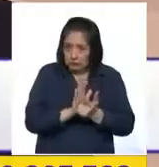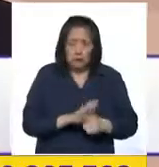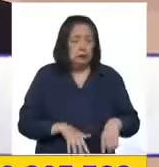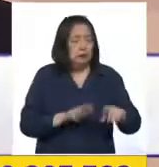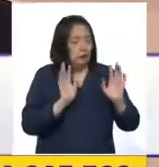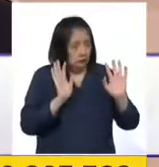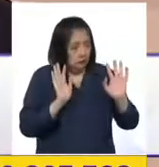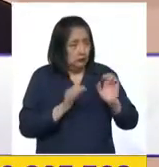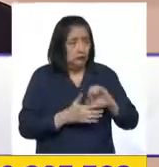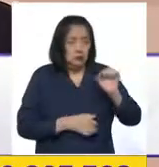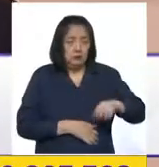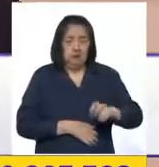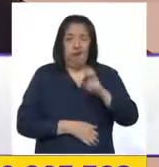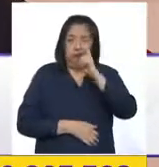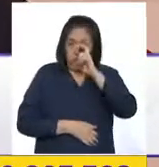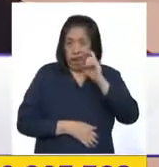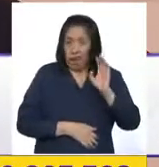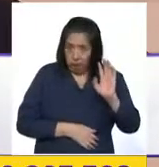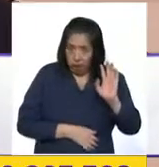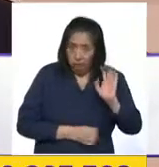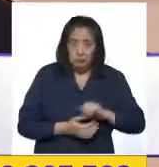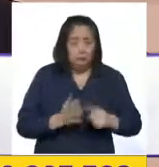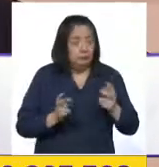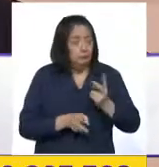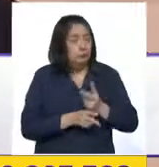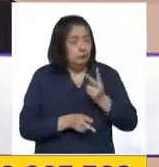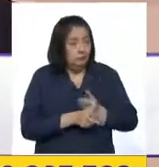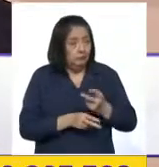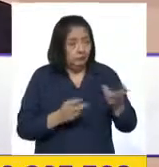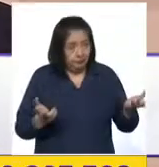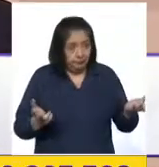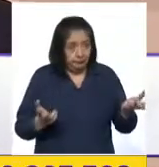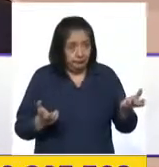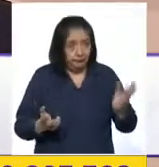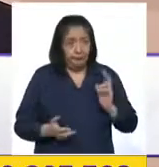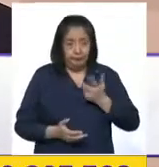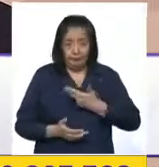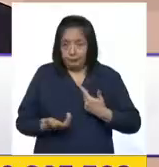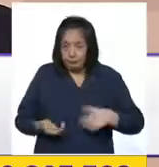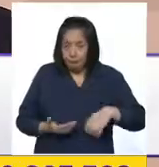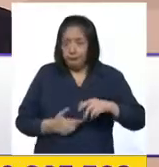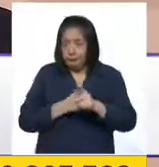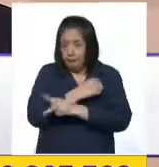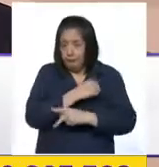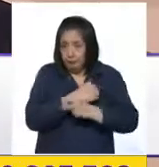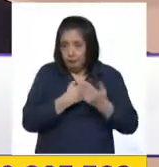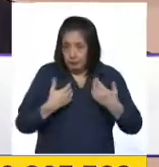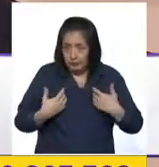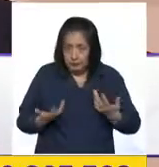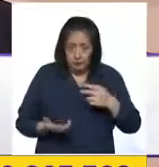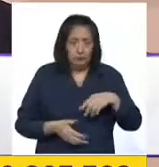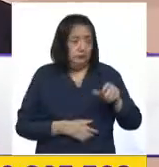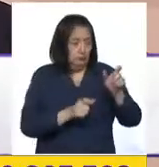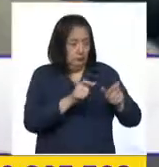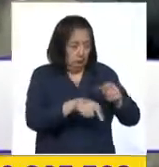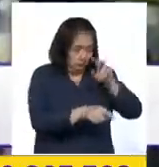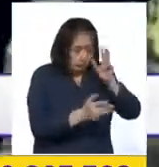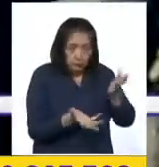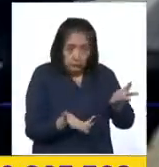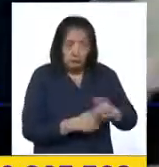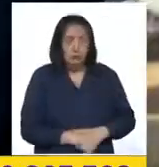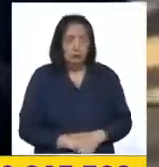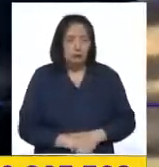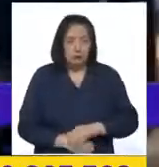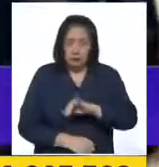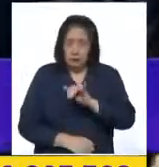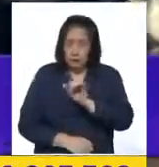sobre todo rígidos en cuidar pues a nuestra patria, ¿no? A nuestro país, a los ciudadanos de nuestro país. Para